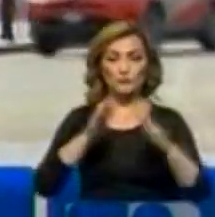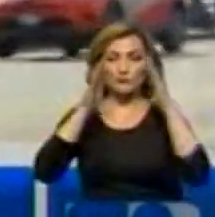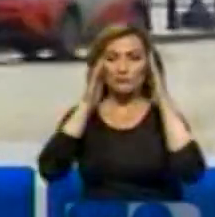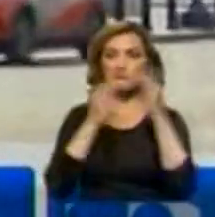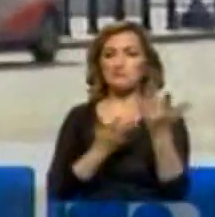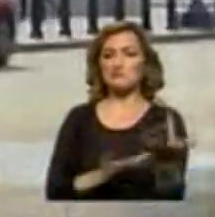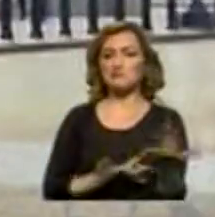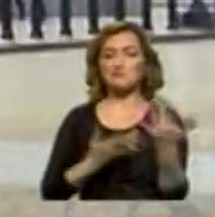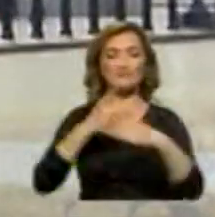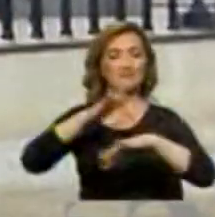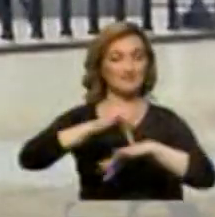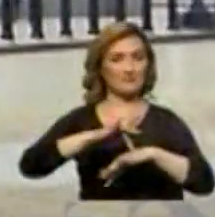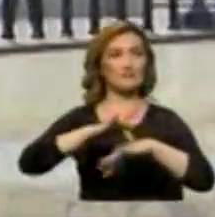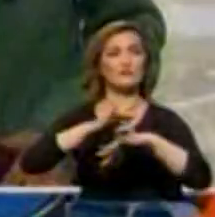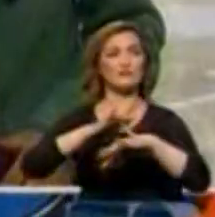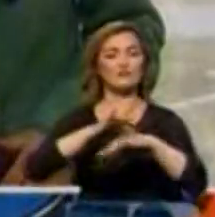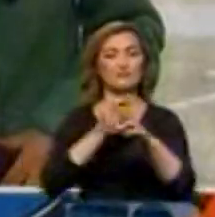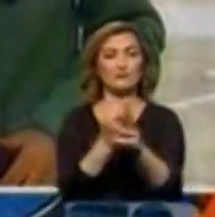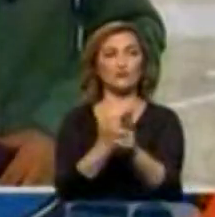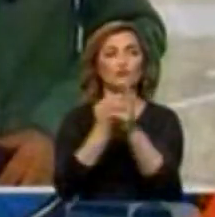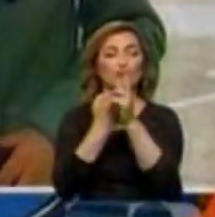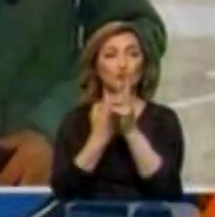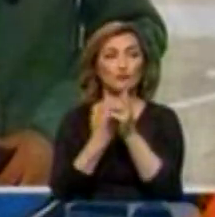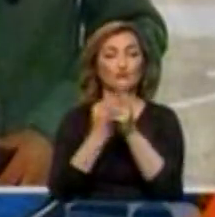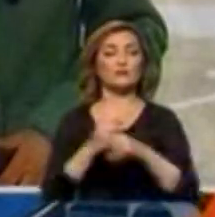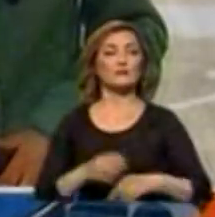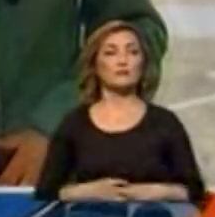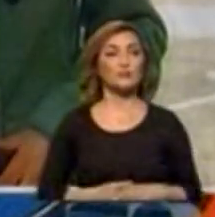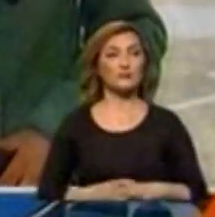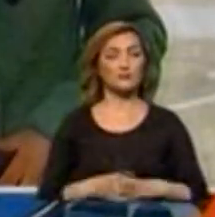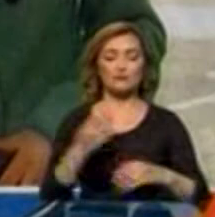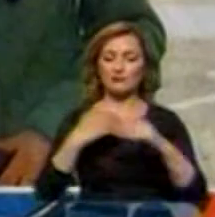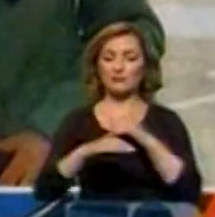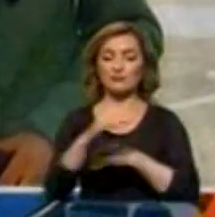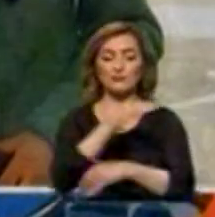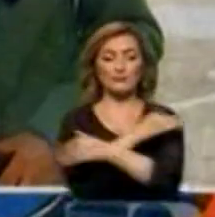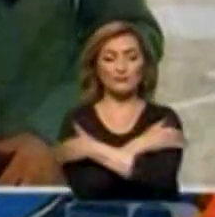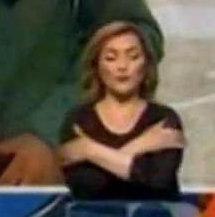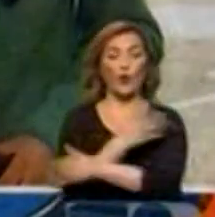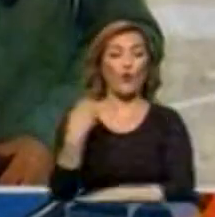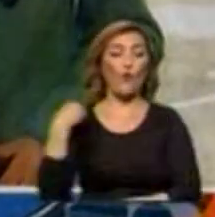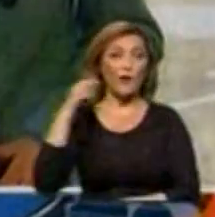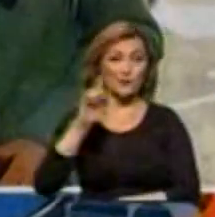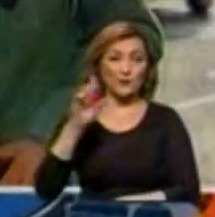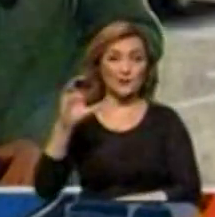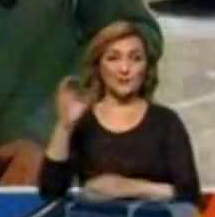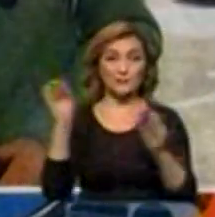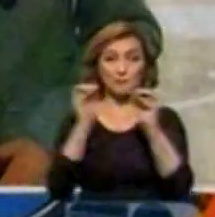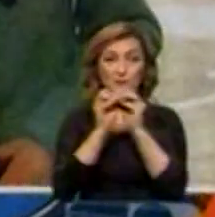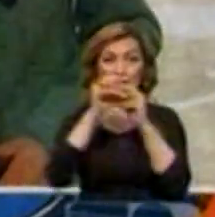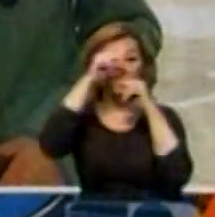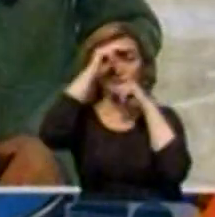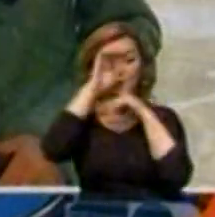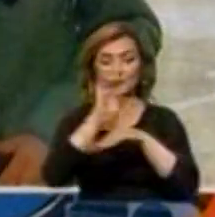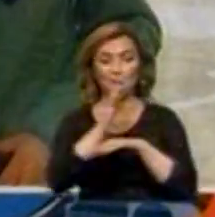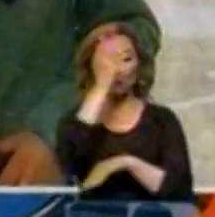de esta cita y también de los resultados de la misma. Les enviamos un abrazo desde Washington. Ustedes tienen más en Ecuador. Buenas tardes.